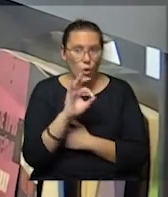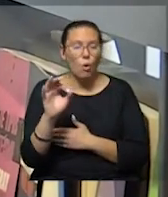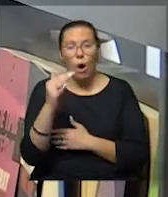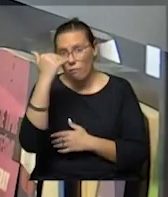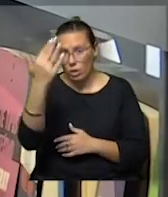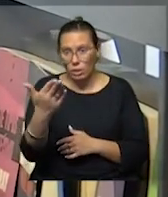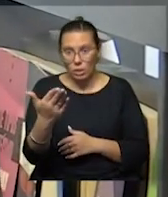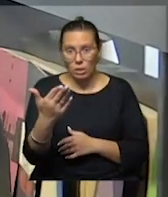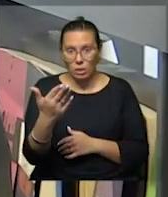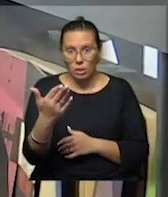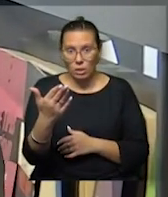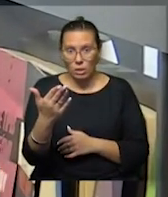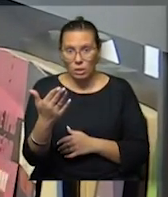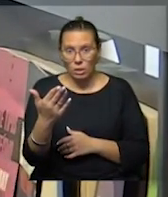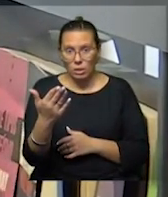en la Explanada